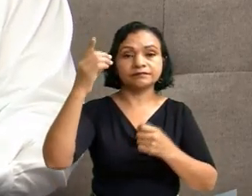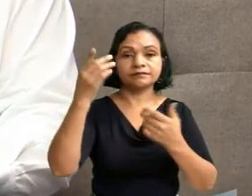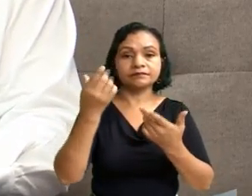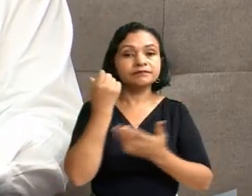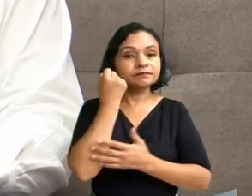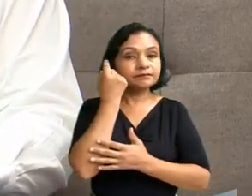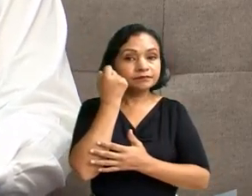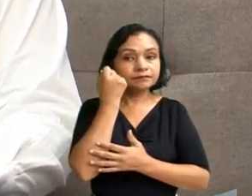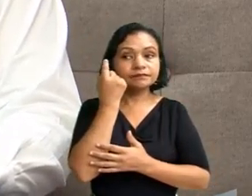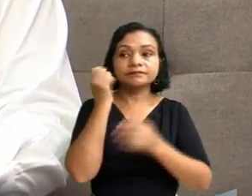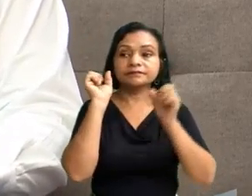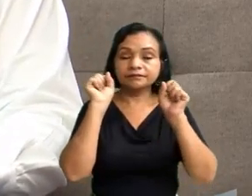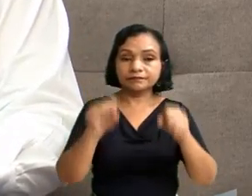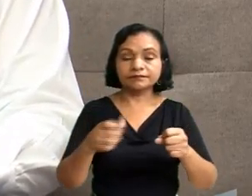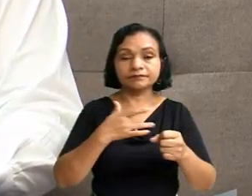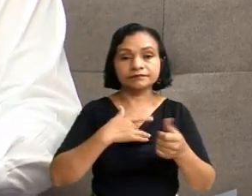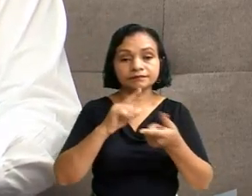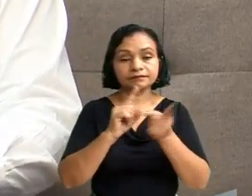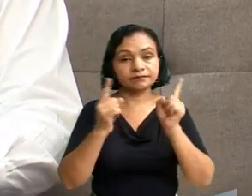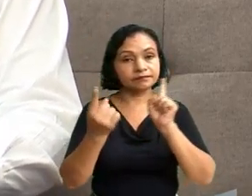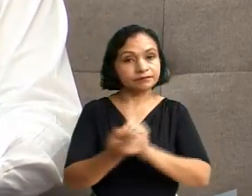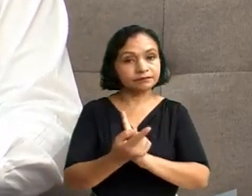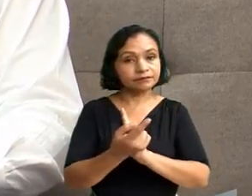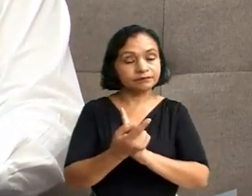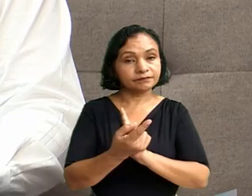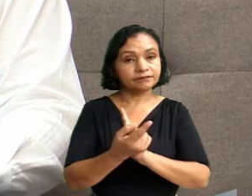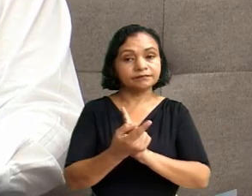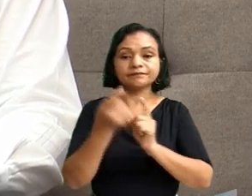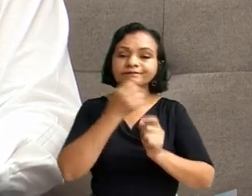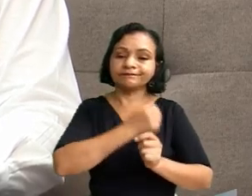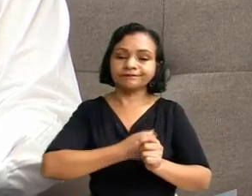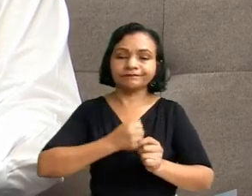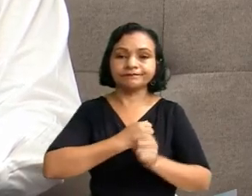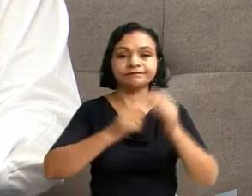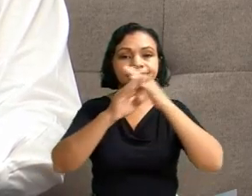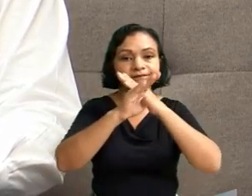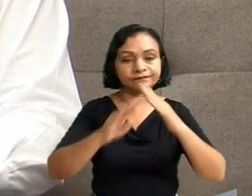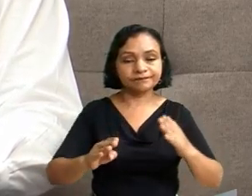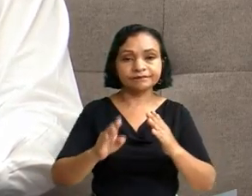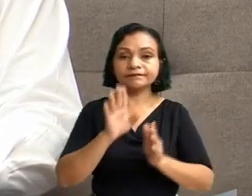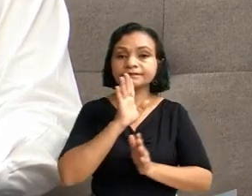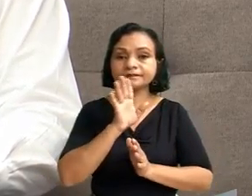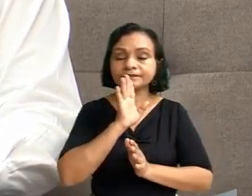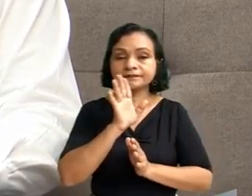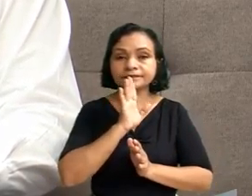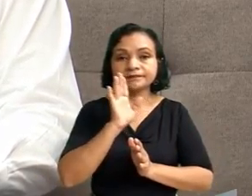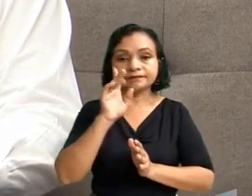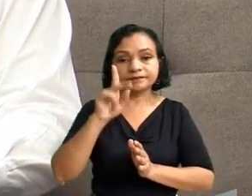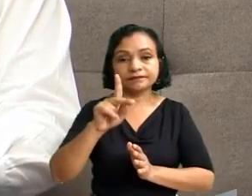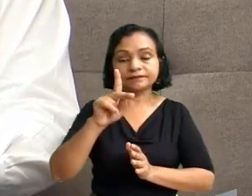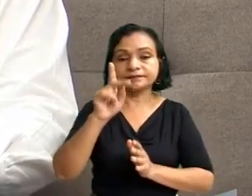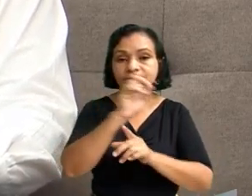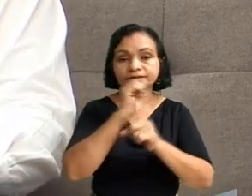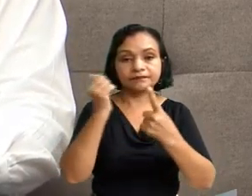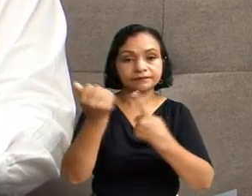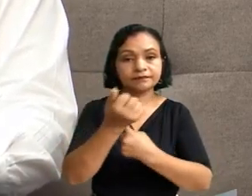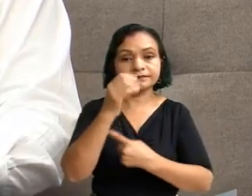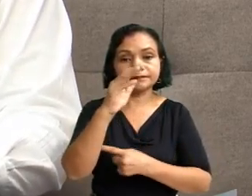entendimiento y necesaria transición por iu a través de la reconciliación nosotros estamos hablando de su programa del parlamento de la ley